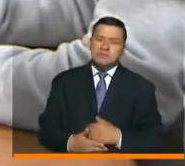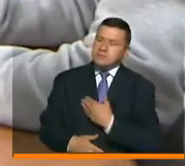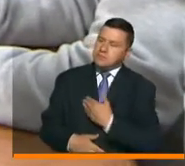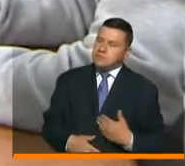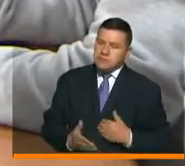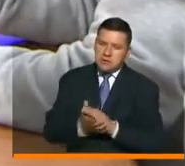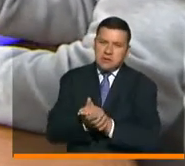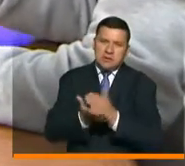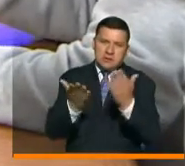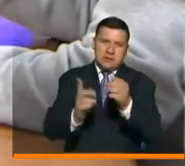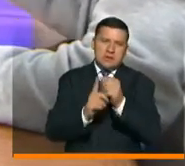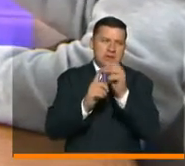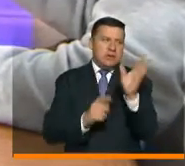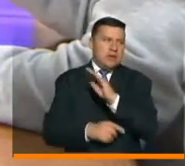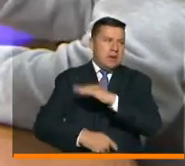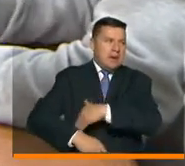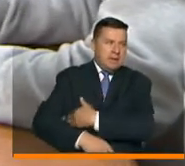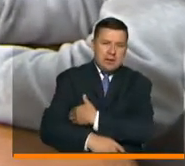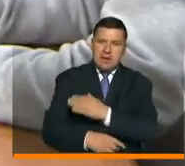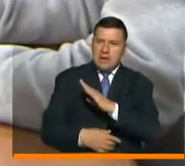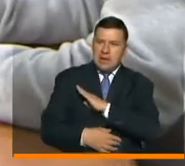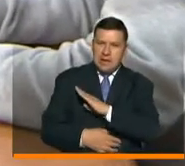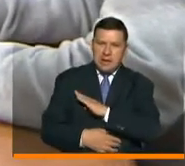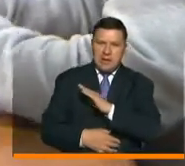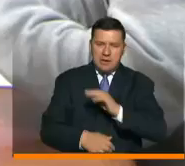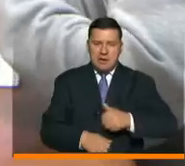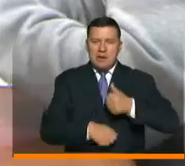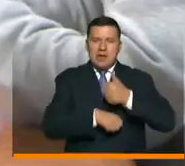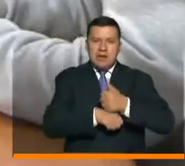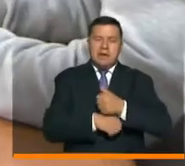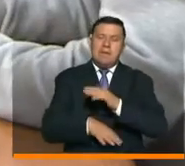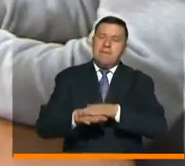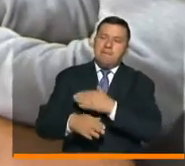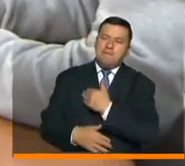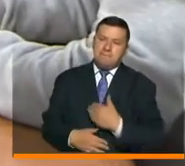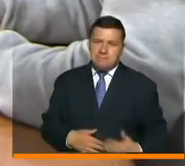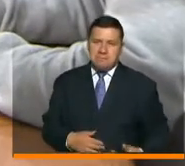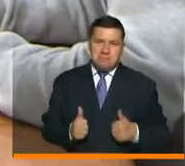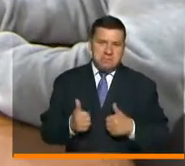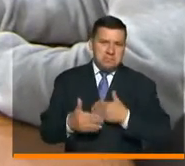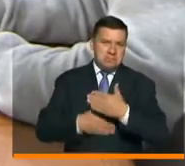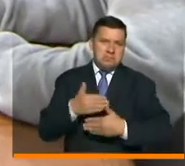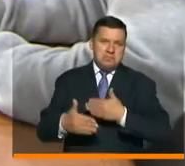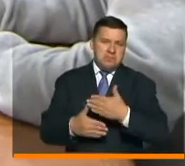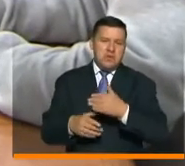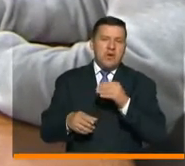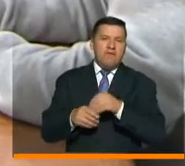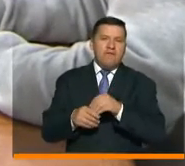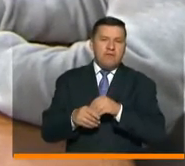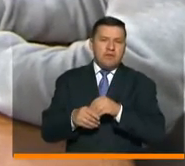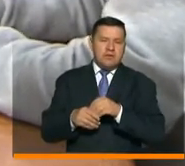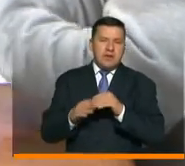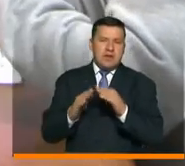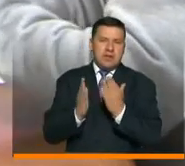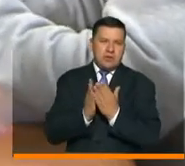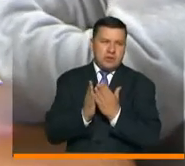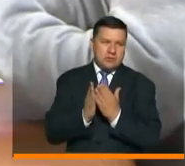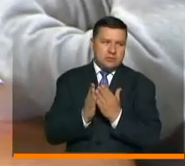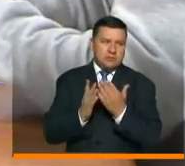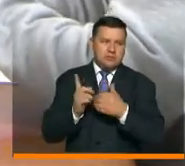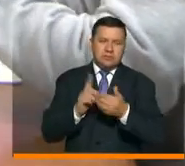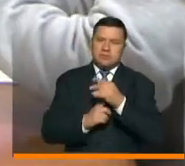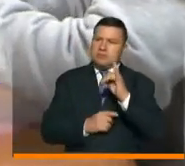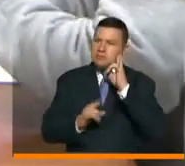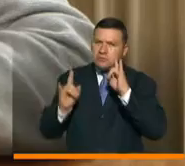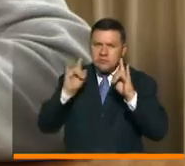Presidente, un saludo muy especial a usted, a los ministros, al alcalde y al rector. Presidente, vamos muy bien con la ejecución del Fondo Solidario para la Educación. Hemos